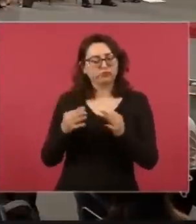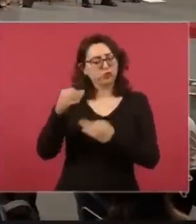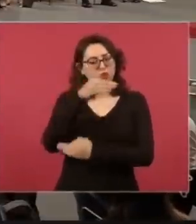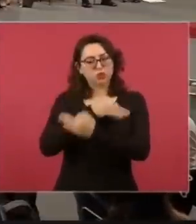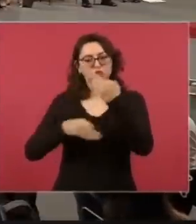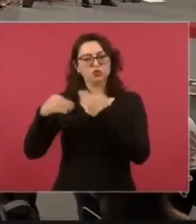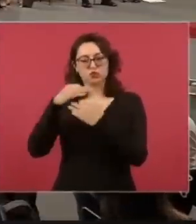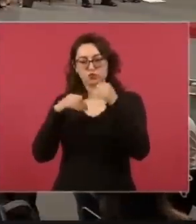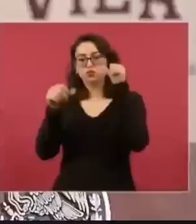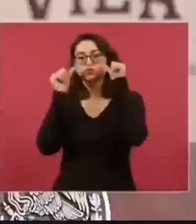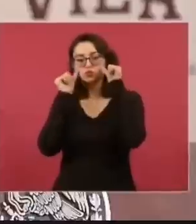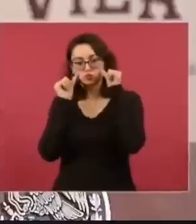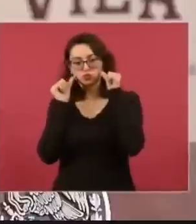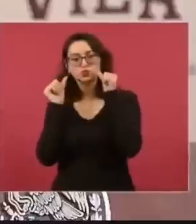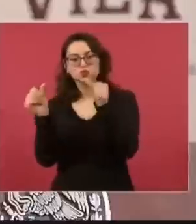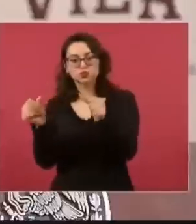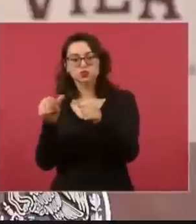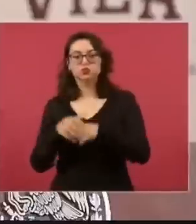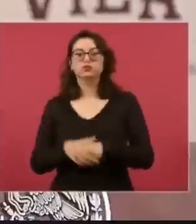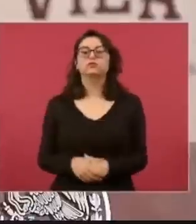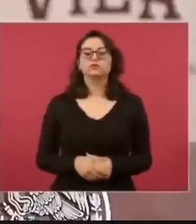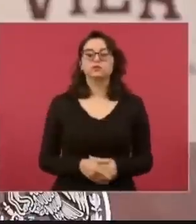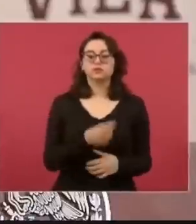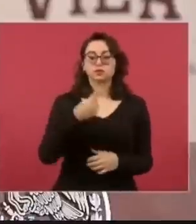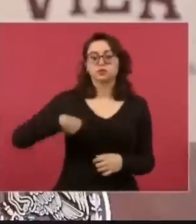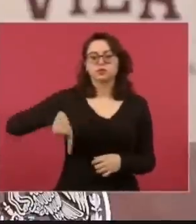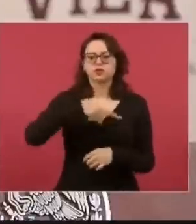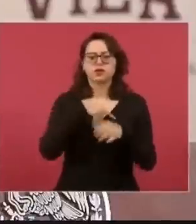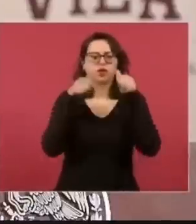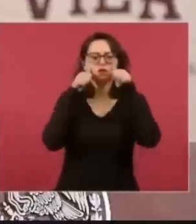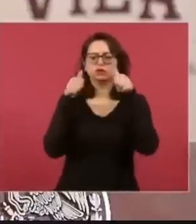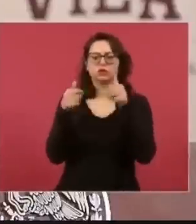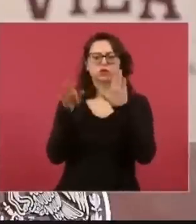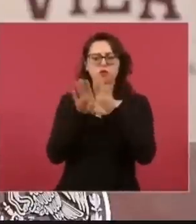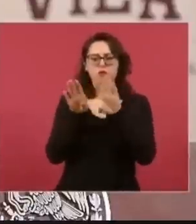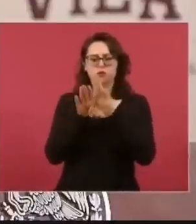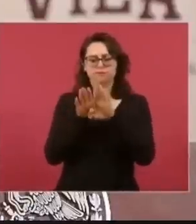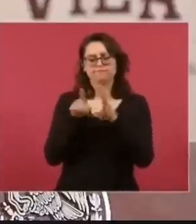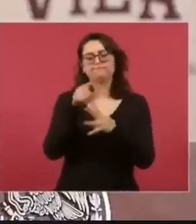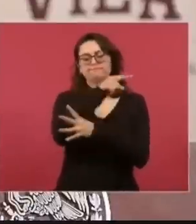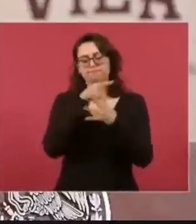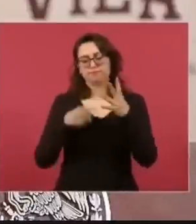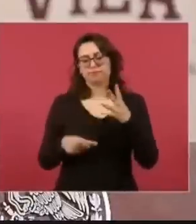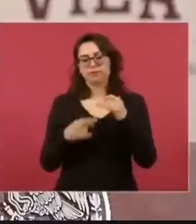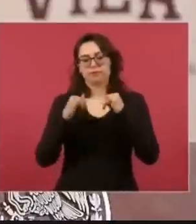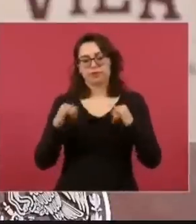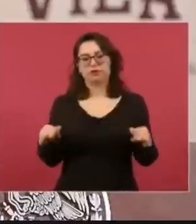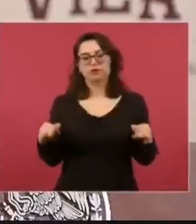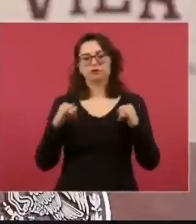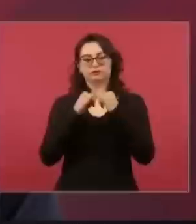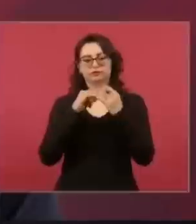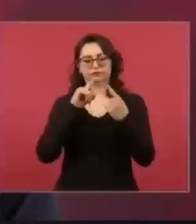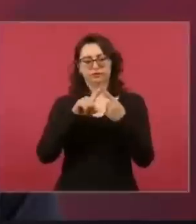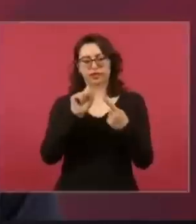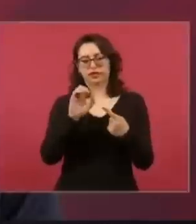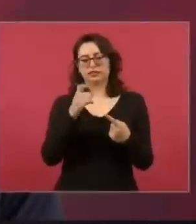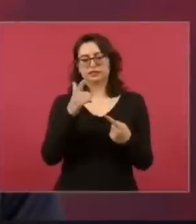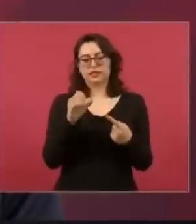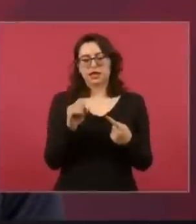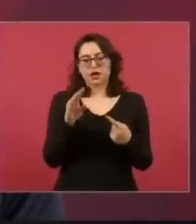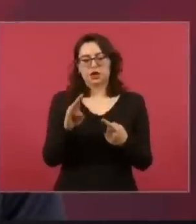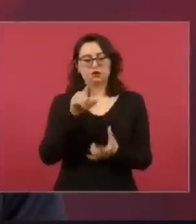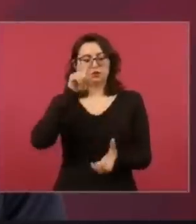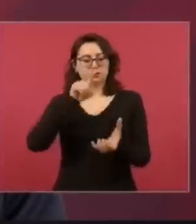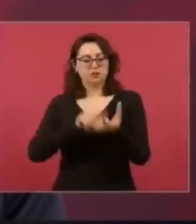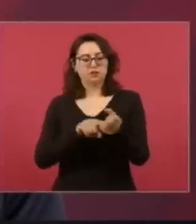a través de distintas instituciones públicas particularmente en la secretaría de gobernación con la unidad de defensa